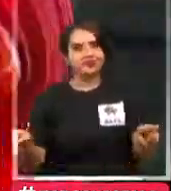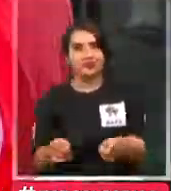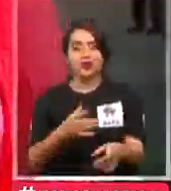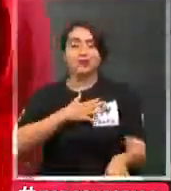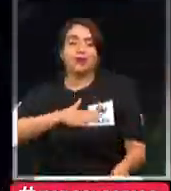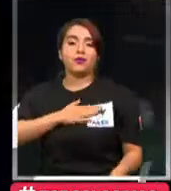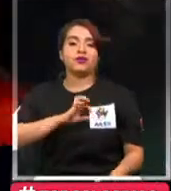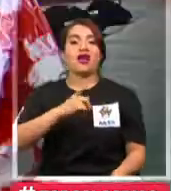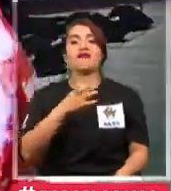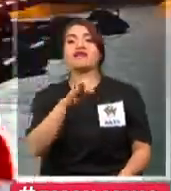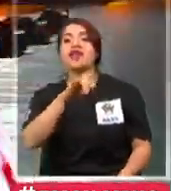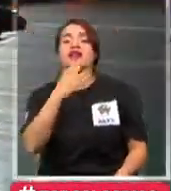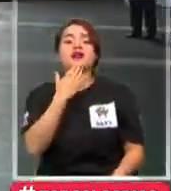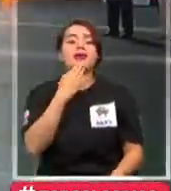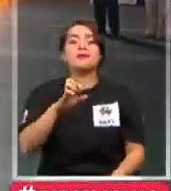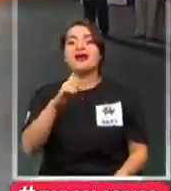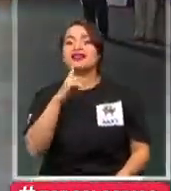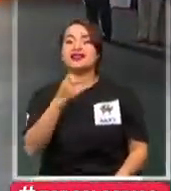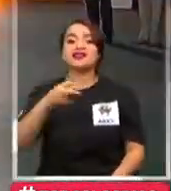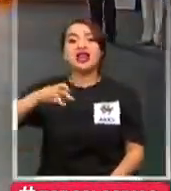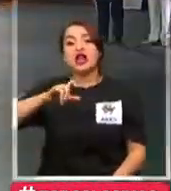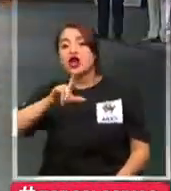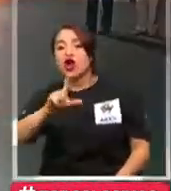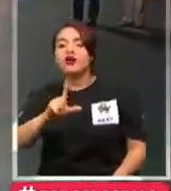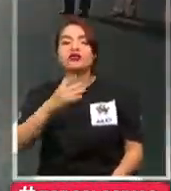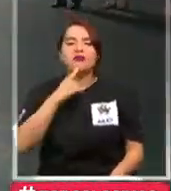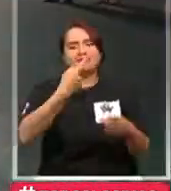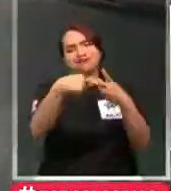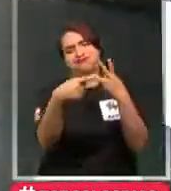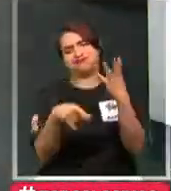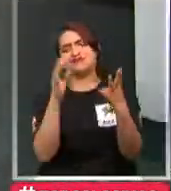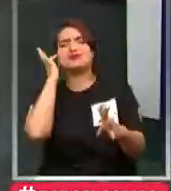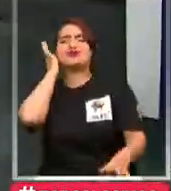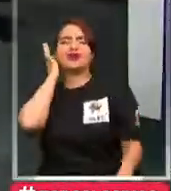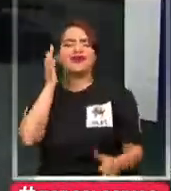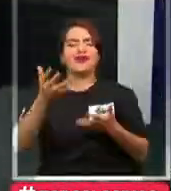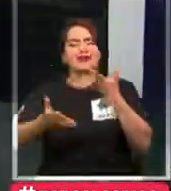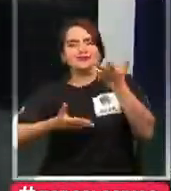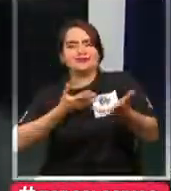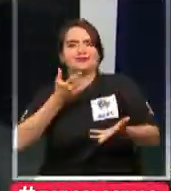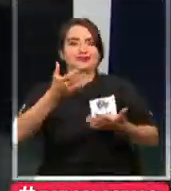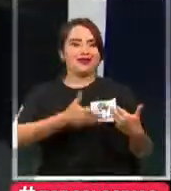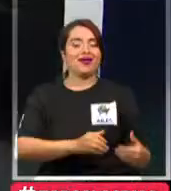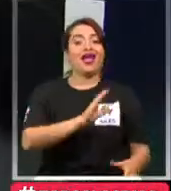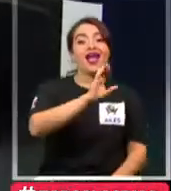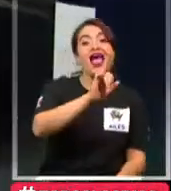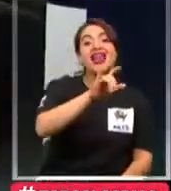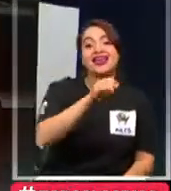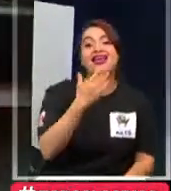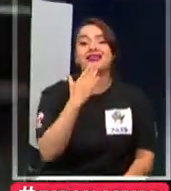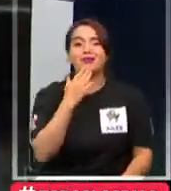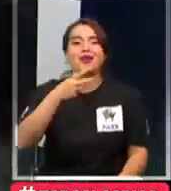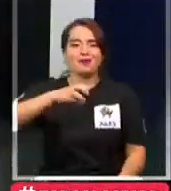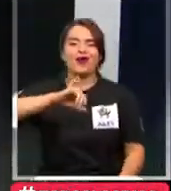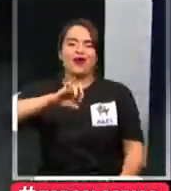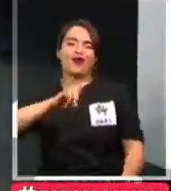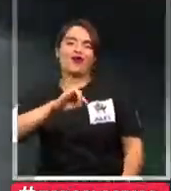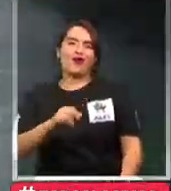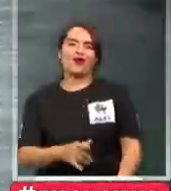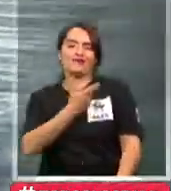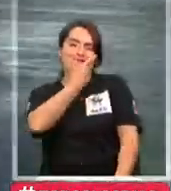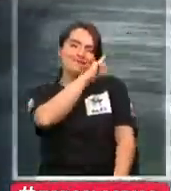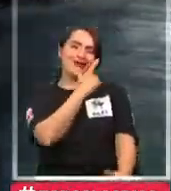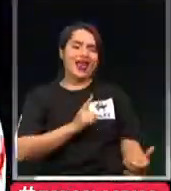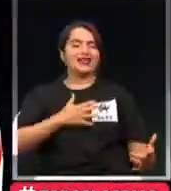Gabriela, la Patricia, la Nicole, la Sofía, la Kalila, la Mojo Coco. Oh. La cara puta que